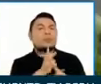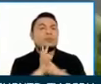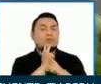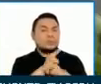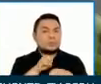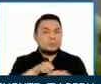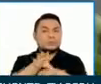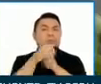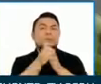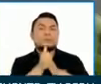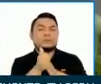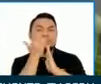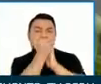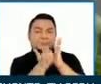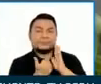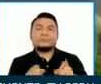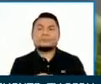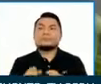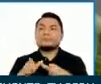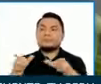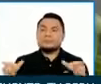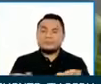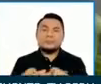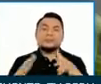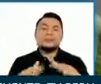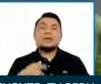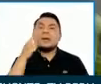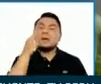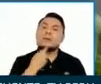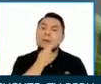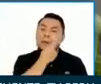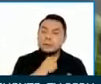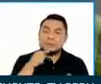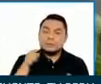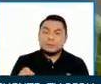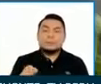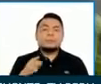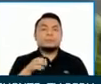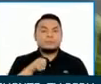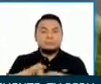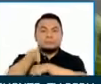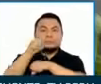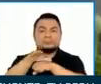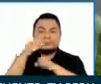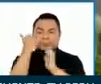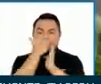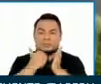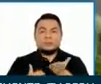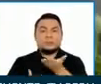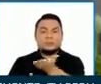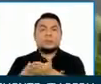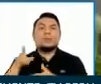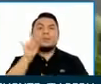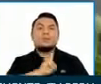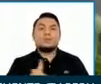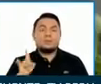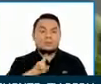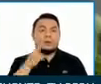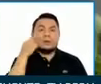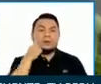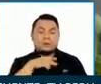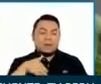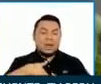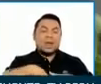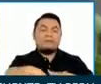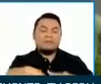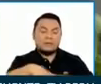guía para uso temporal de espacios alrededor de restaurantes y afines, es decir, para poder usar las veredas